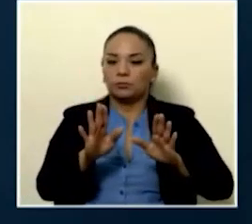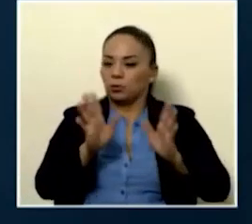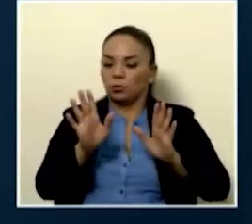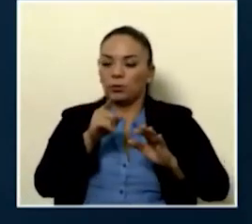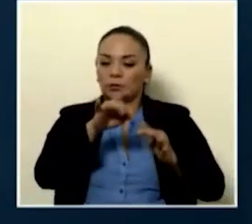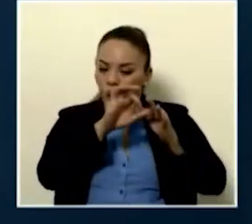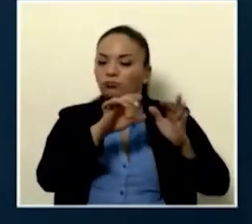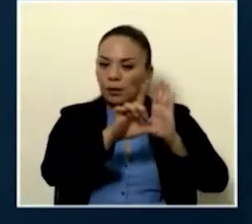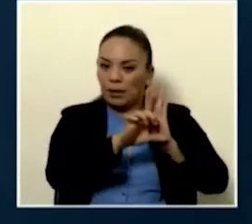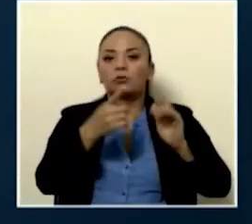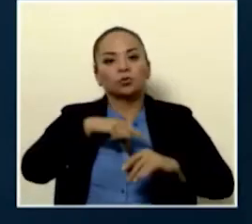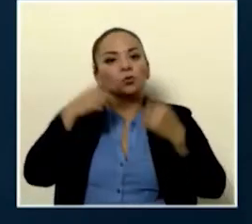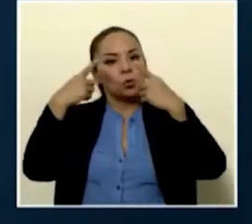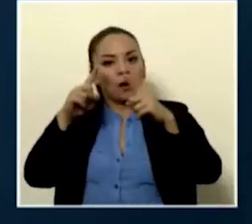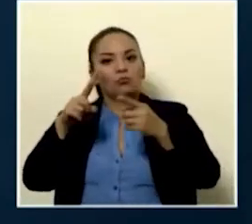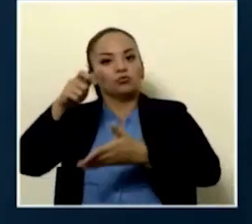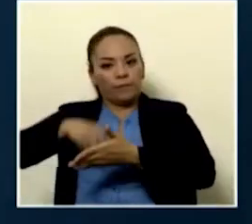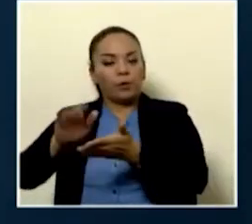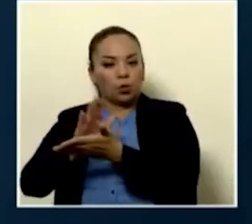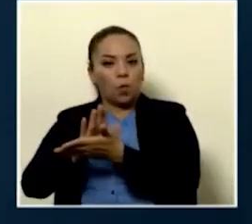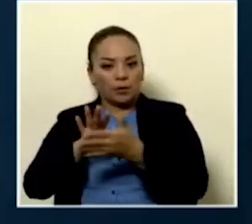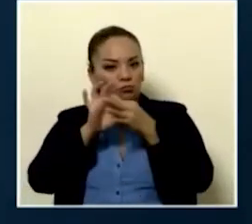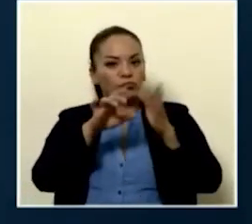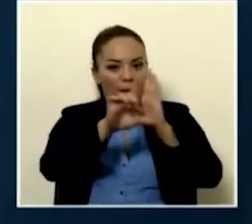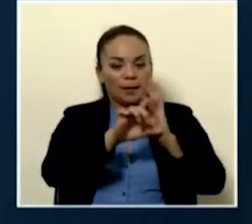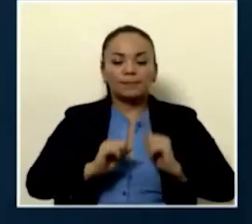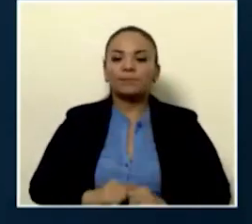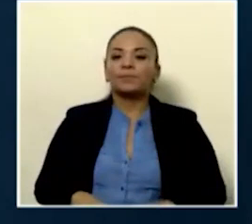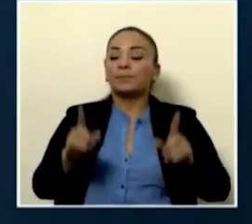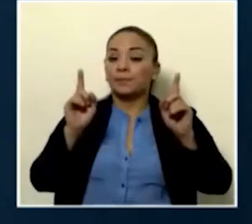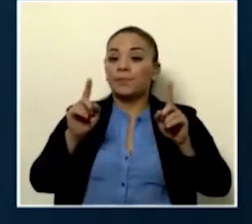pudimos firmar un decreto. Además,